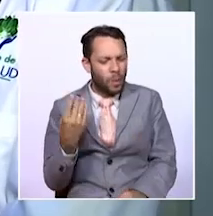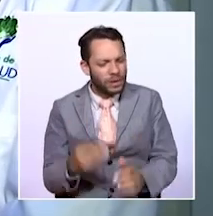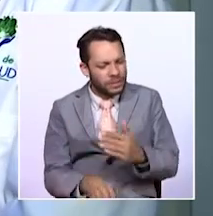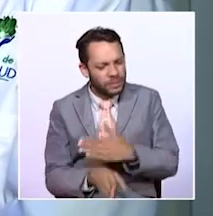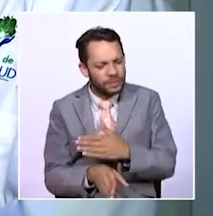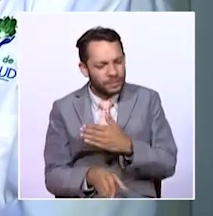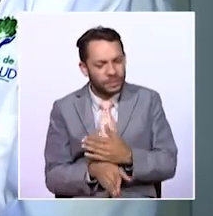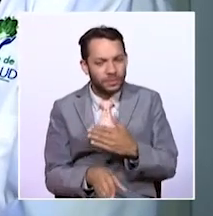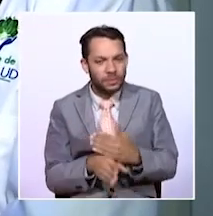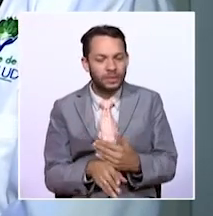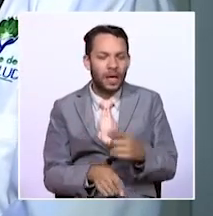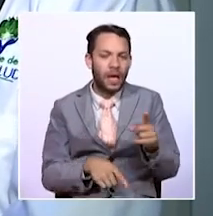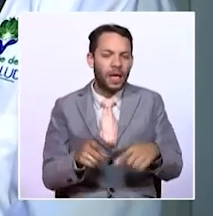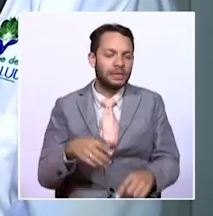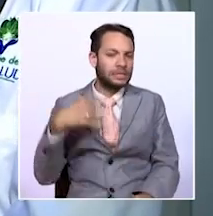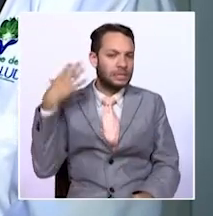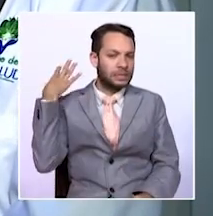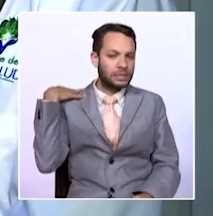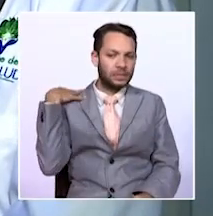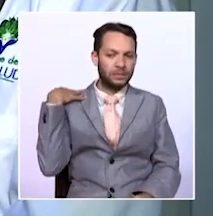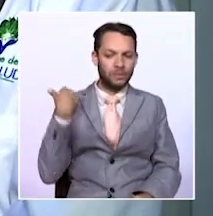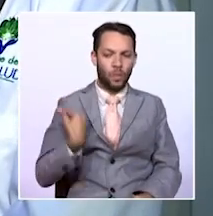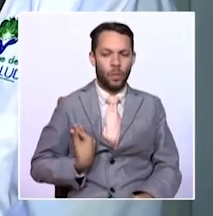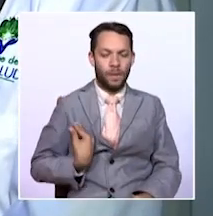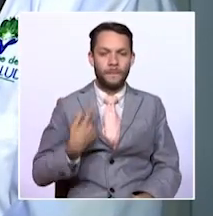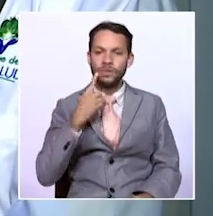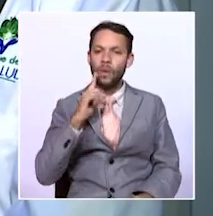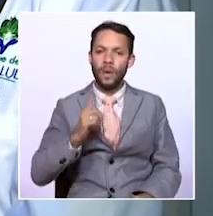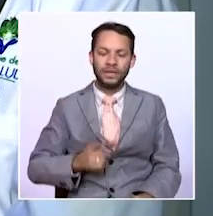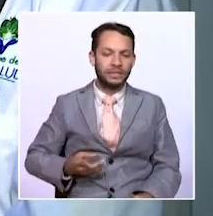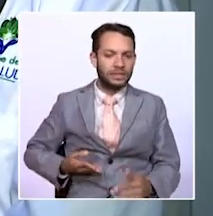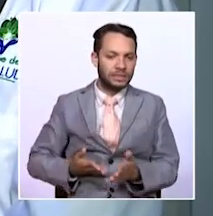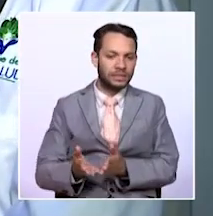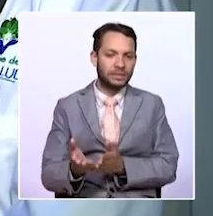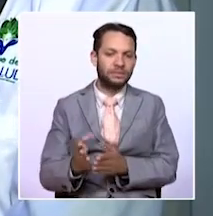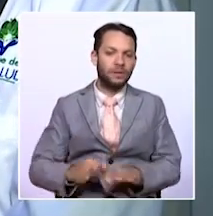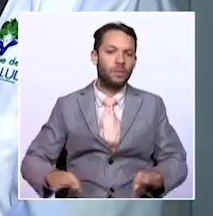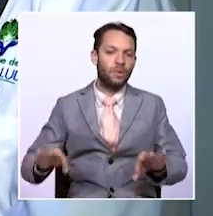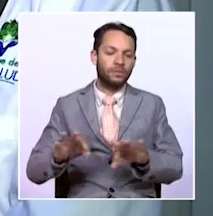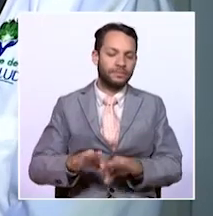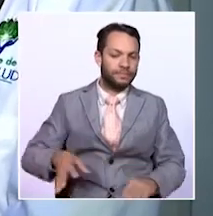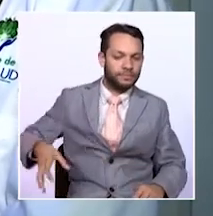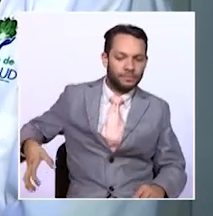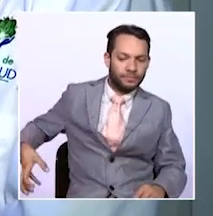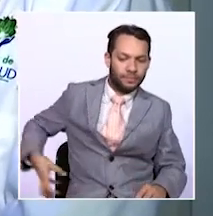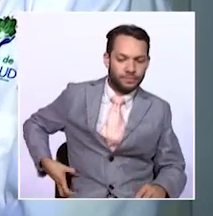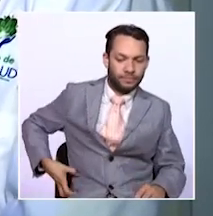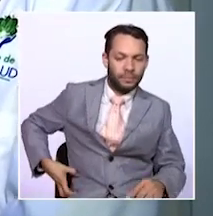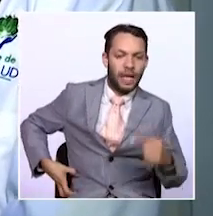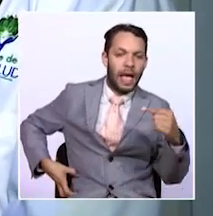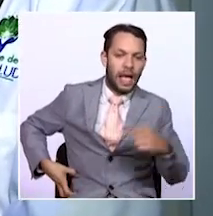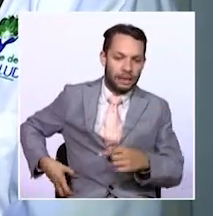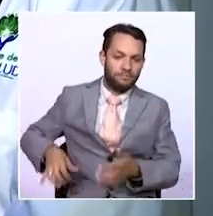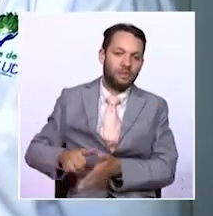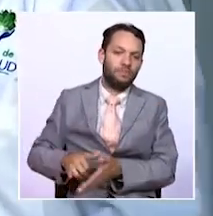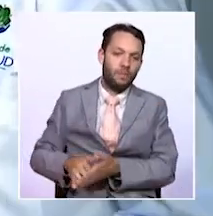veces pensamos que es columna, pero definitivamente es una patología renal y se trata de un cálculo allá en el riñón.